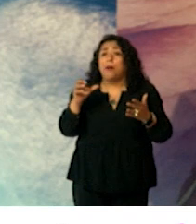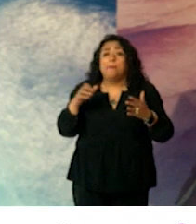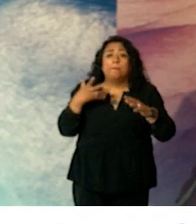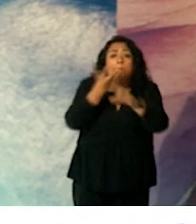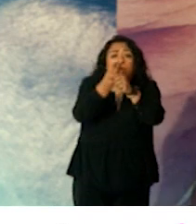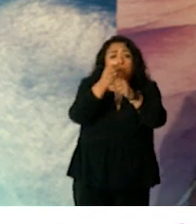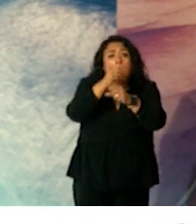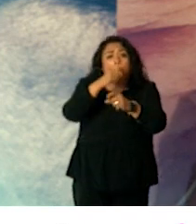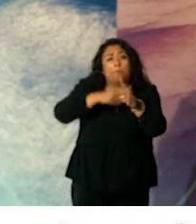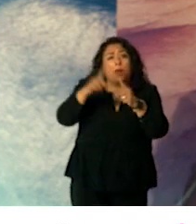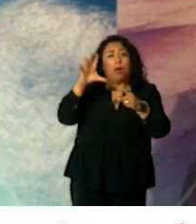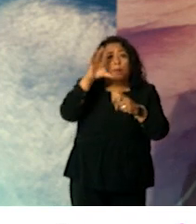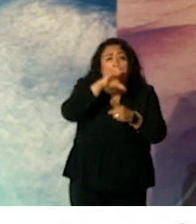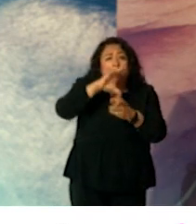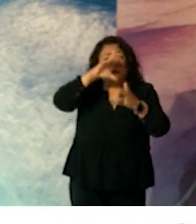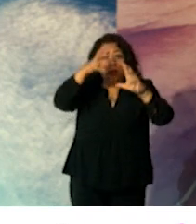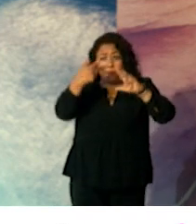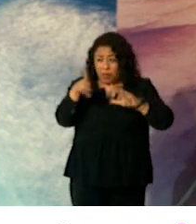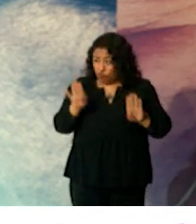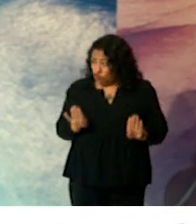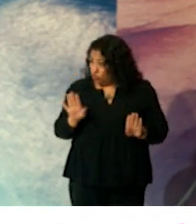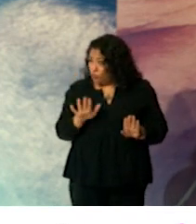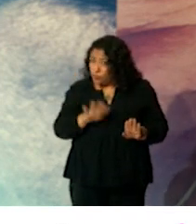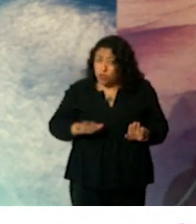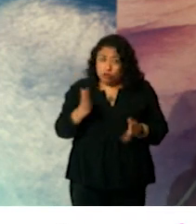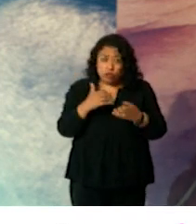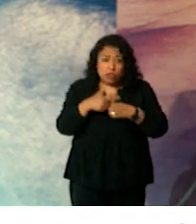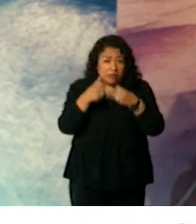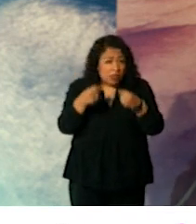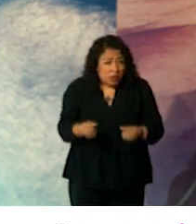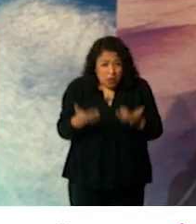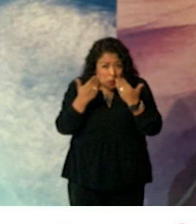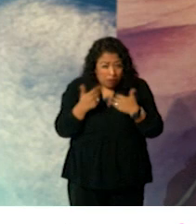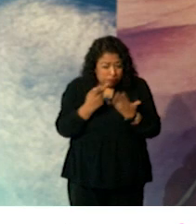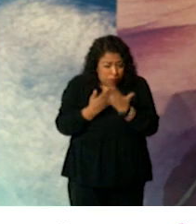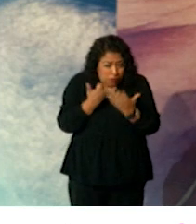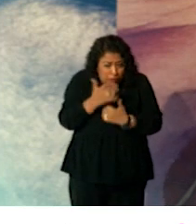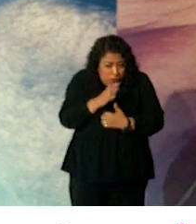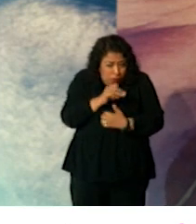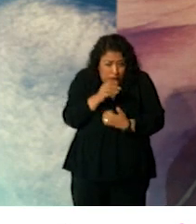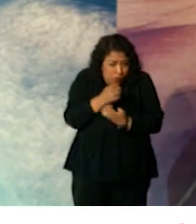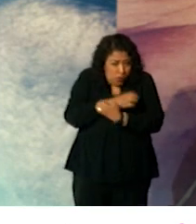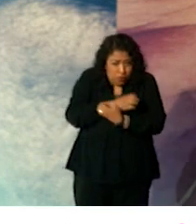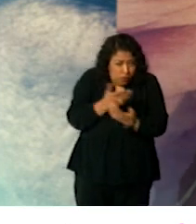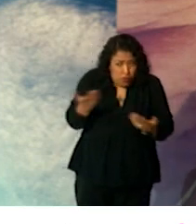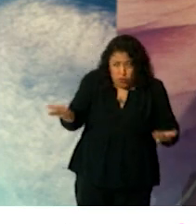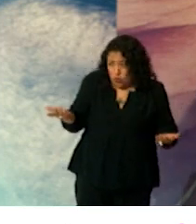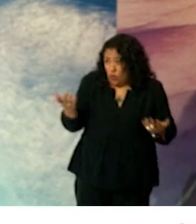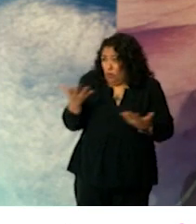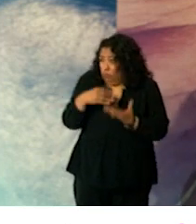crisis climática, pero si no están las condiciones sociales y de seguridad, pues no se pueden desarrollar proyectos de educación,